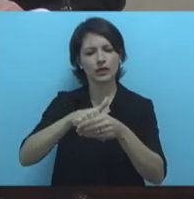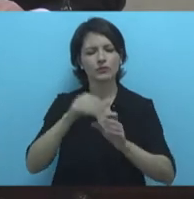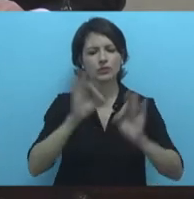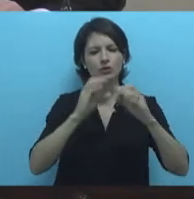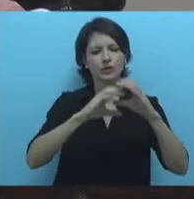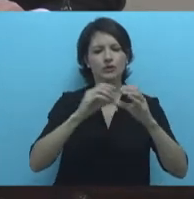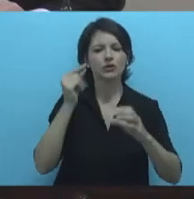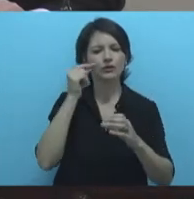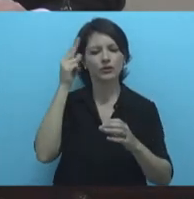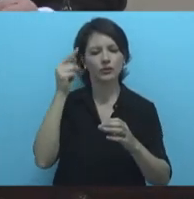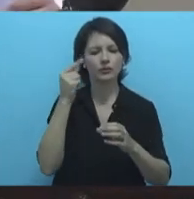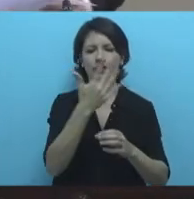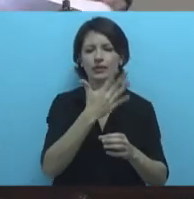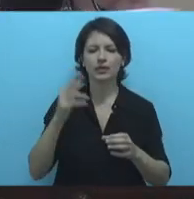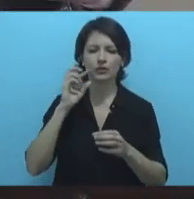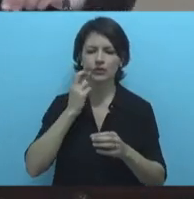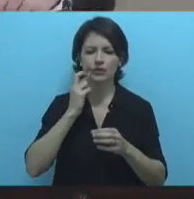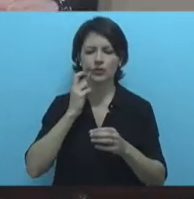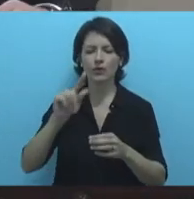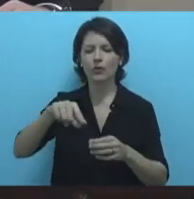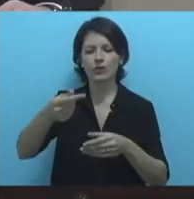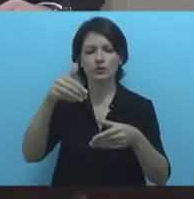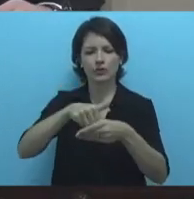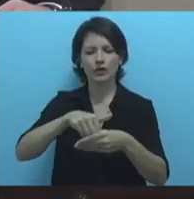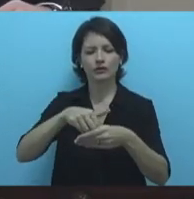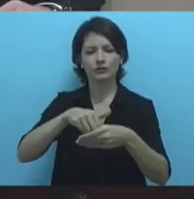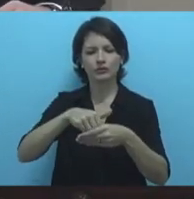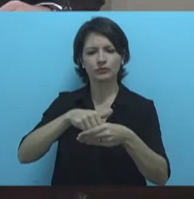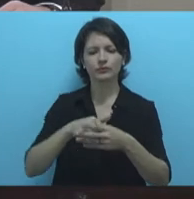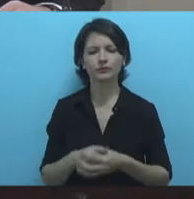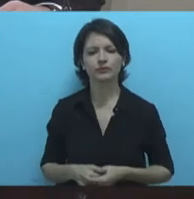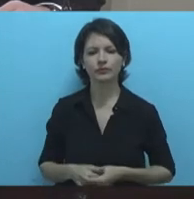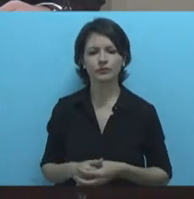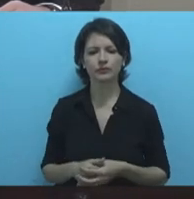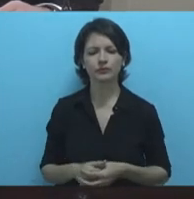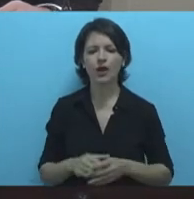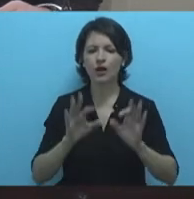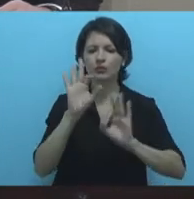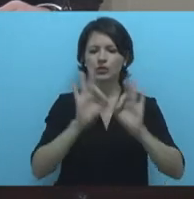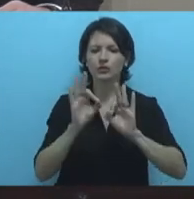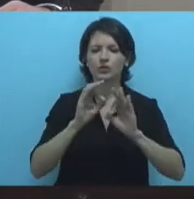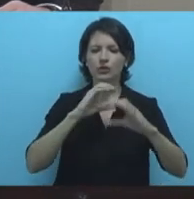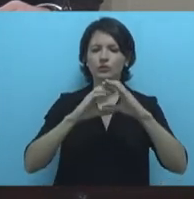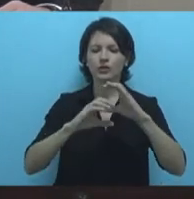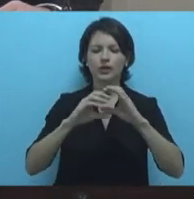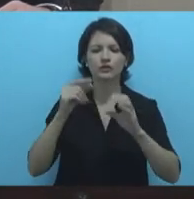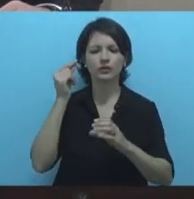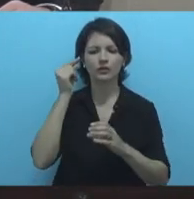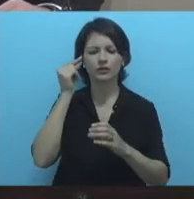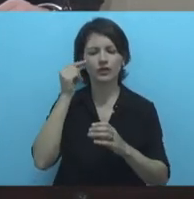comunicación 39 mil 519 preferencia para una sesión el punto 51 proyecto de comunicación